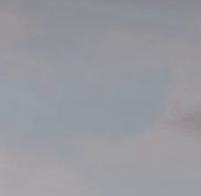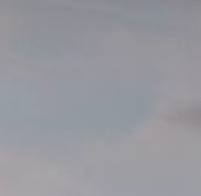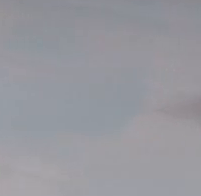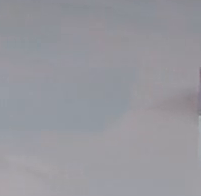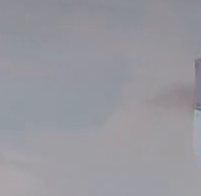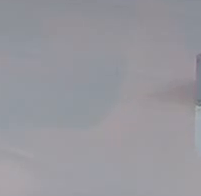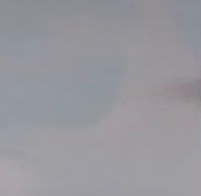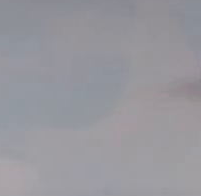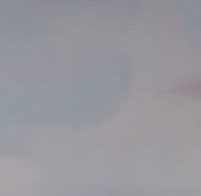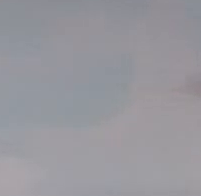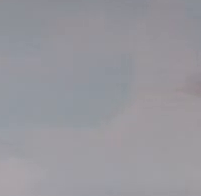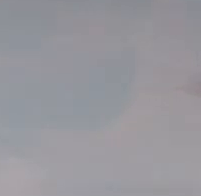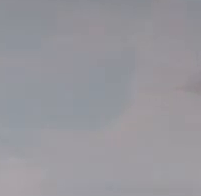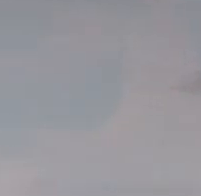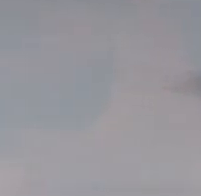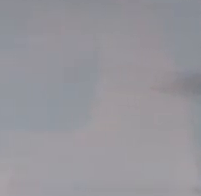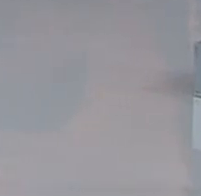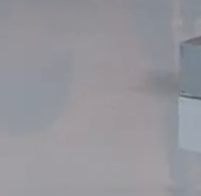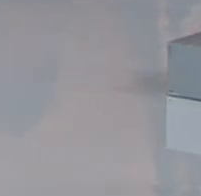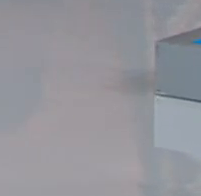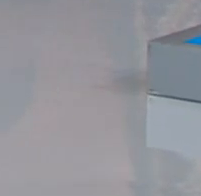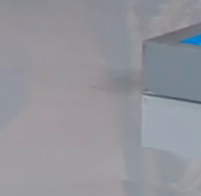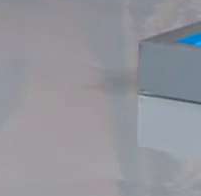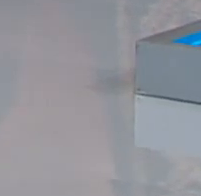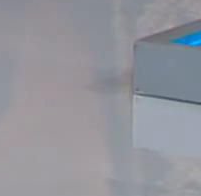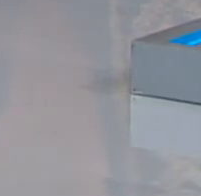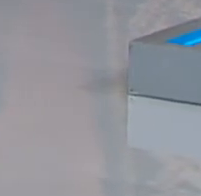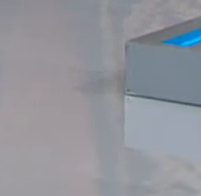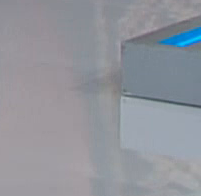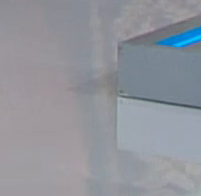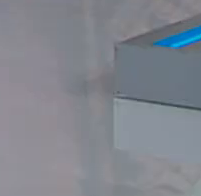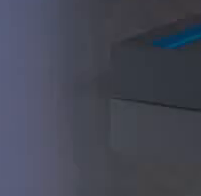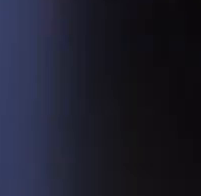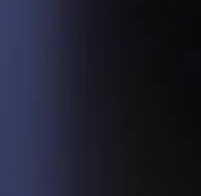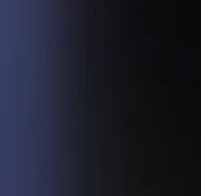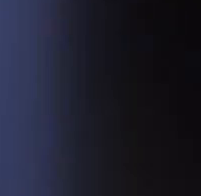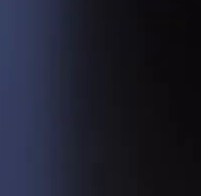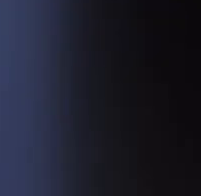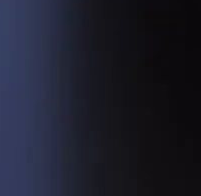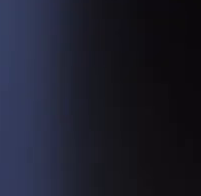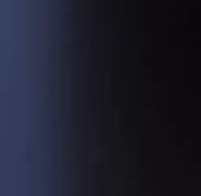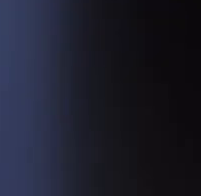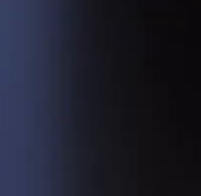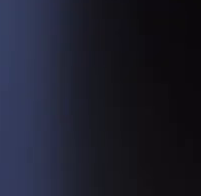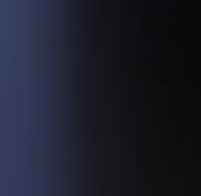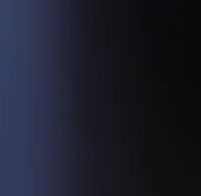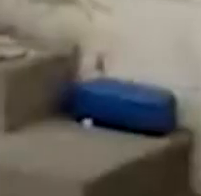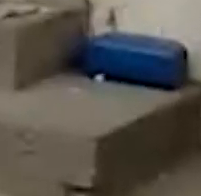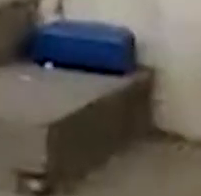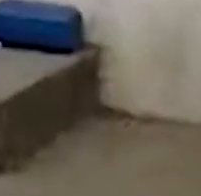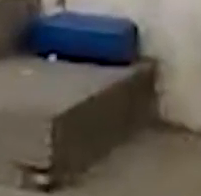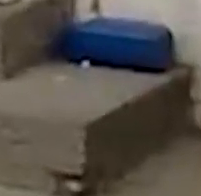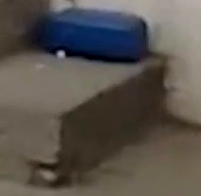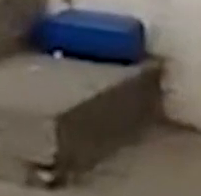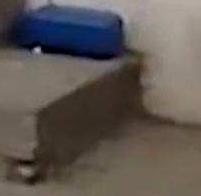Finalmente fue detenido. Esta es una de las noticias de la jornada. Estaba prófugo hace un año. La justicia chilena está pidiendo